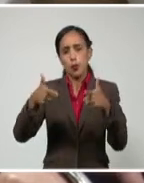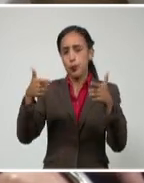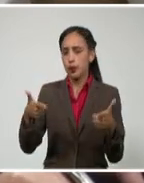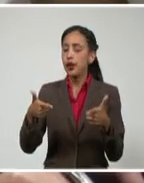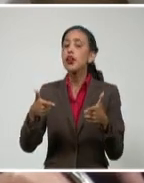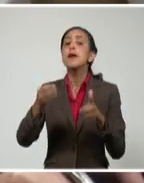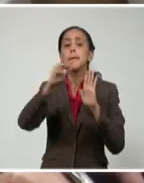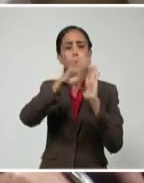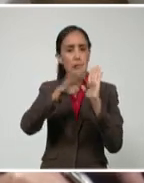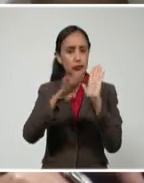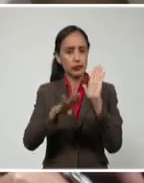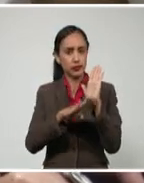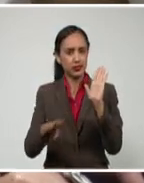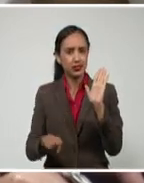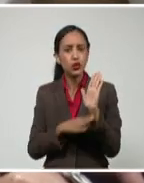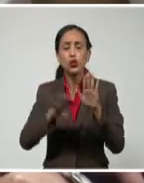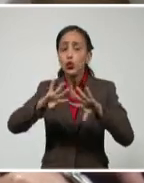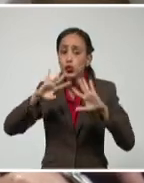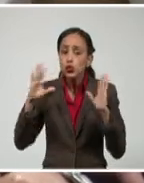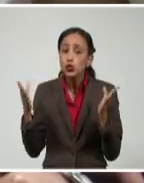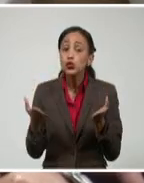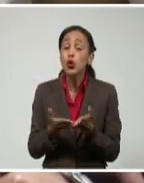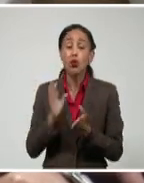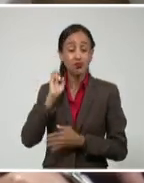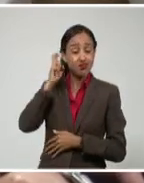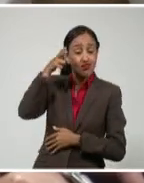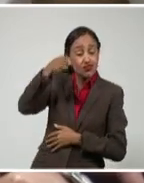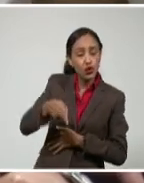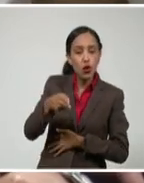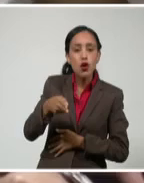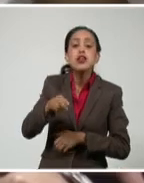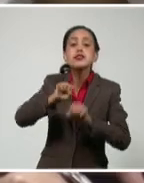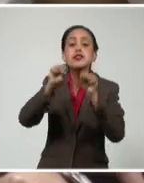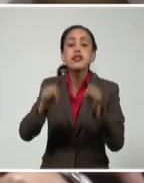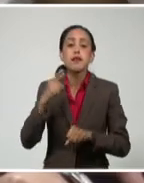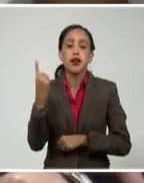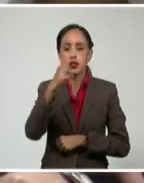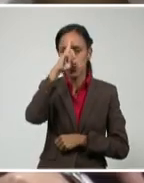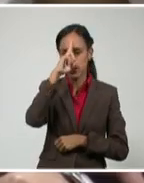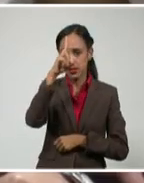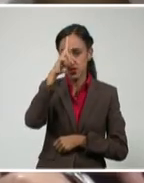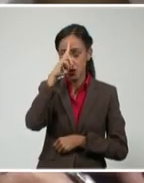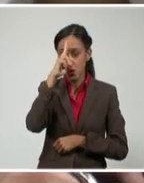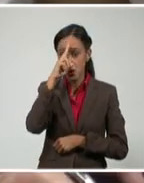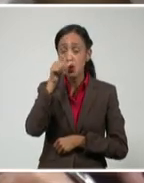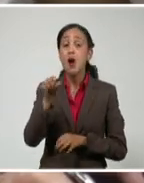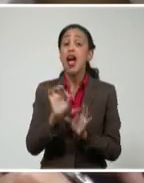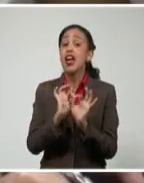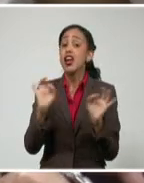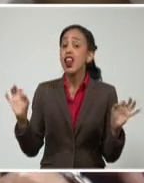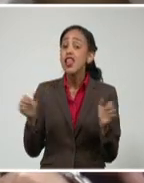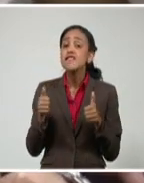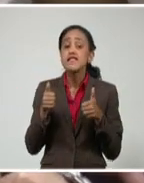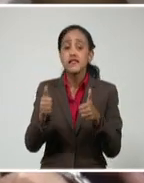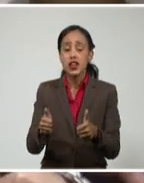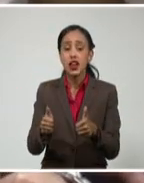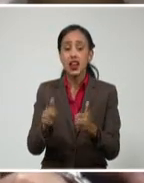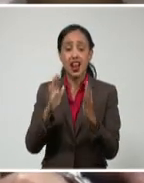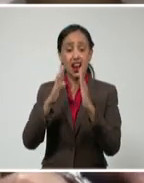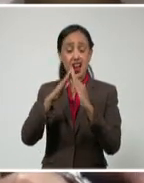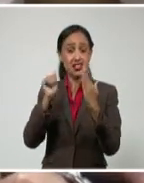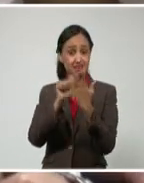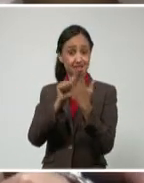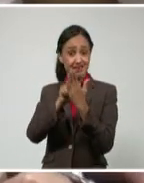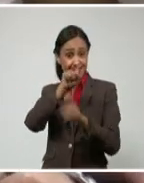plazos establecidos por parte del Sistema Nacional de Salud. La calidad de la pesquisa clínica, que como hemos apreciado en el